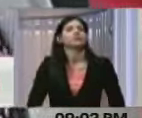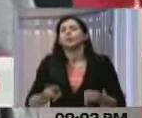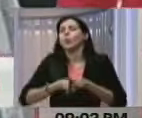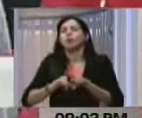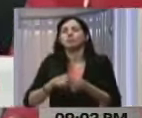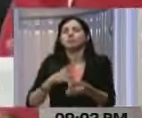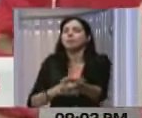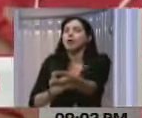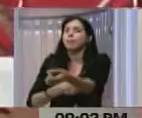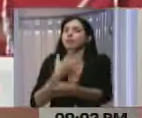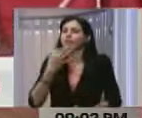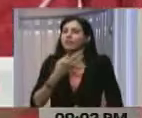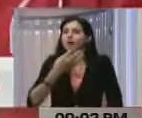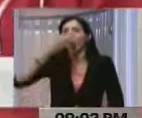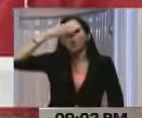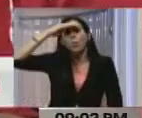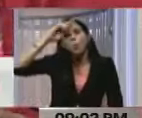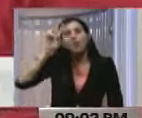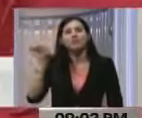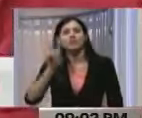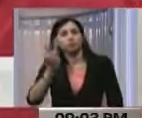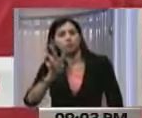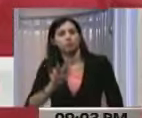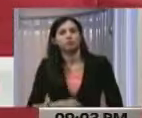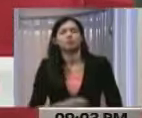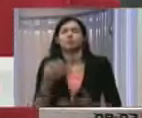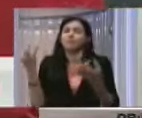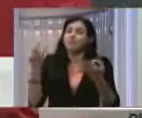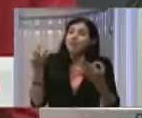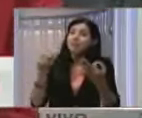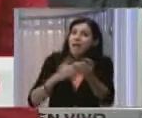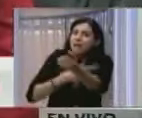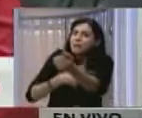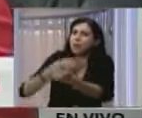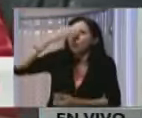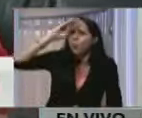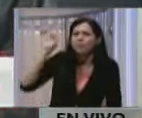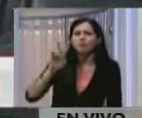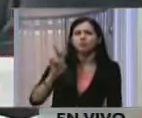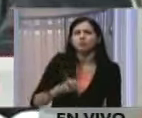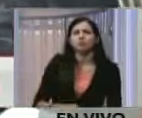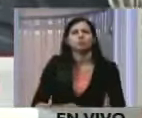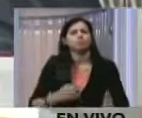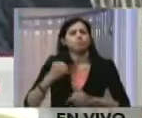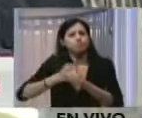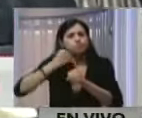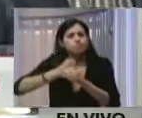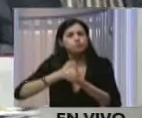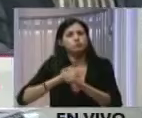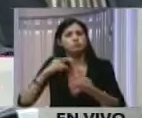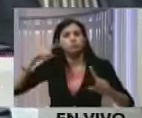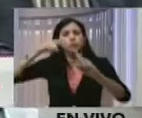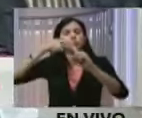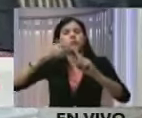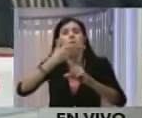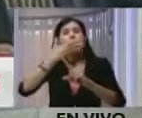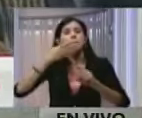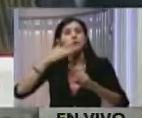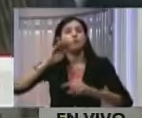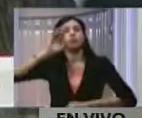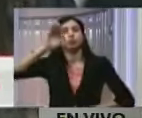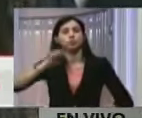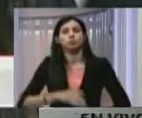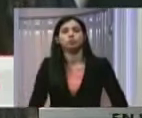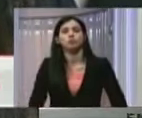hermanos, Cuba y Venezuela, verdaderos hermanos en la construcción del futuro, ¿no? Definiendo ya